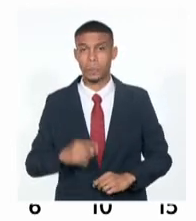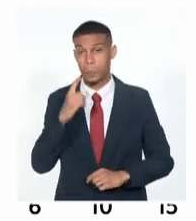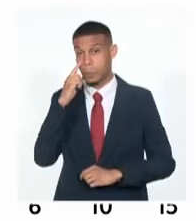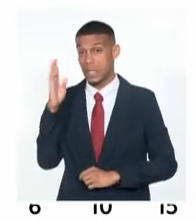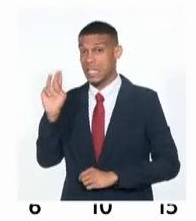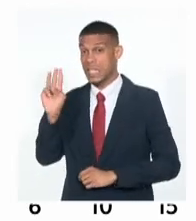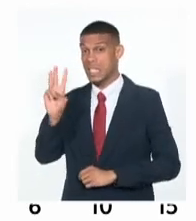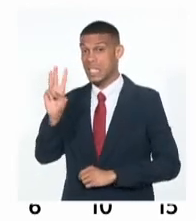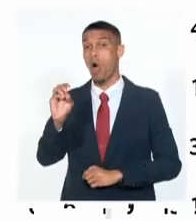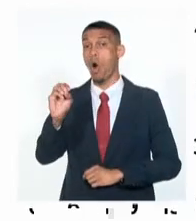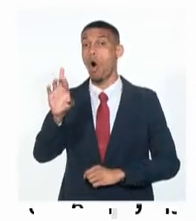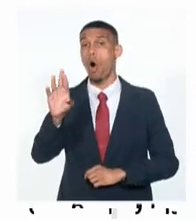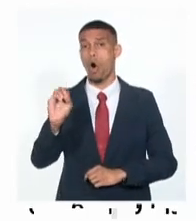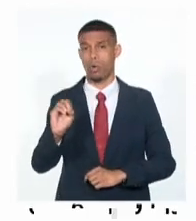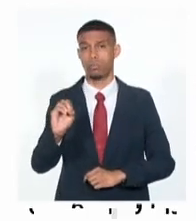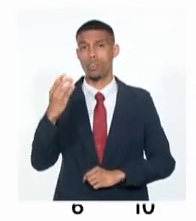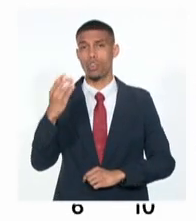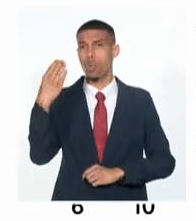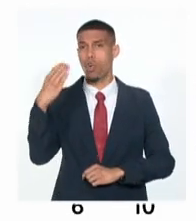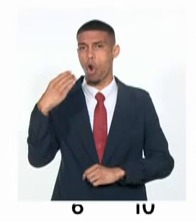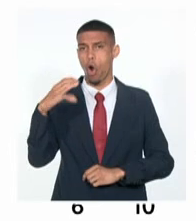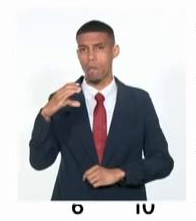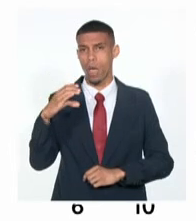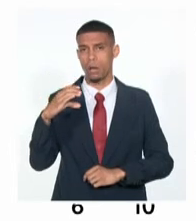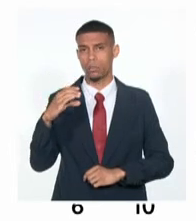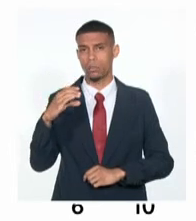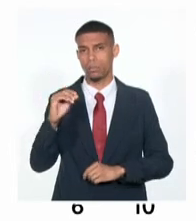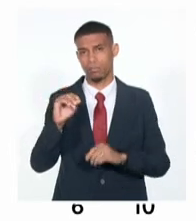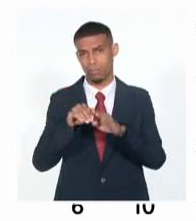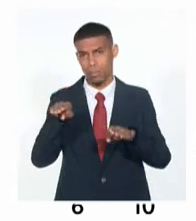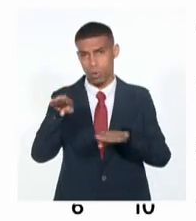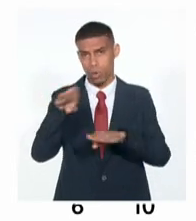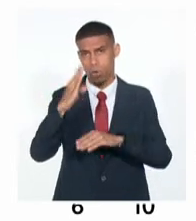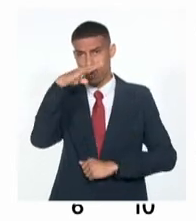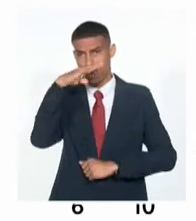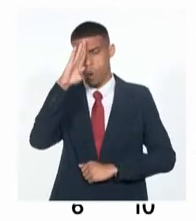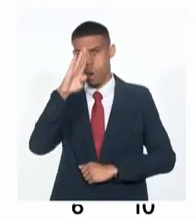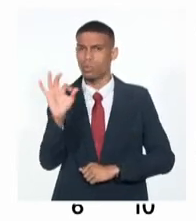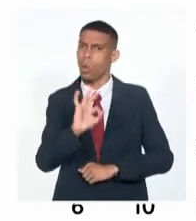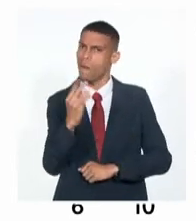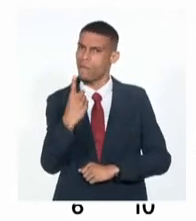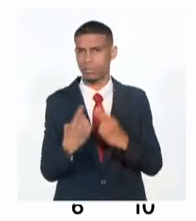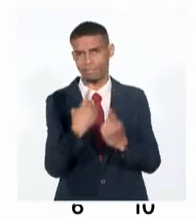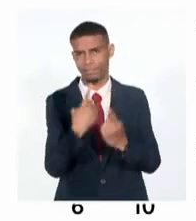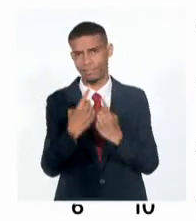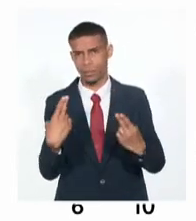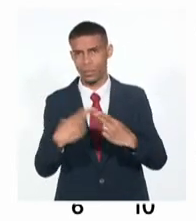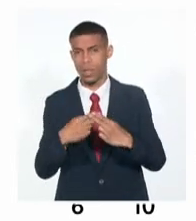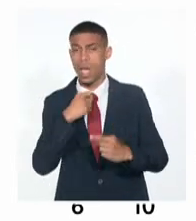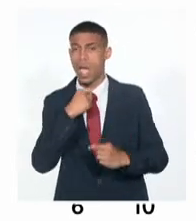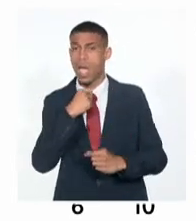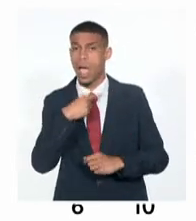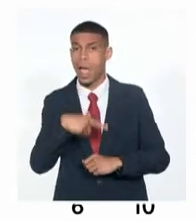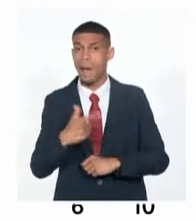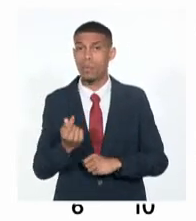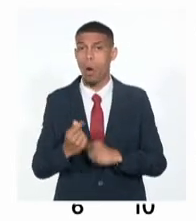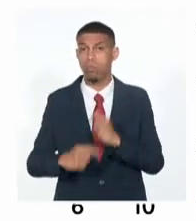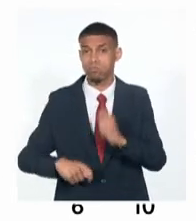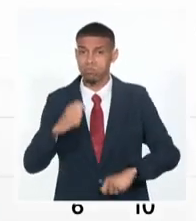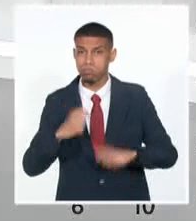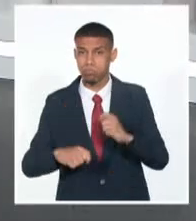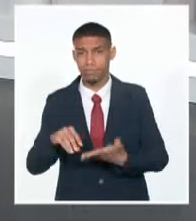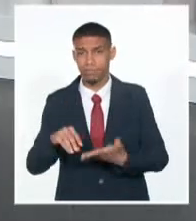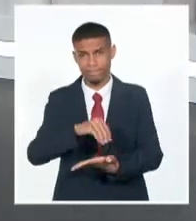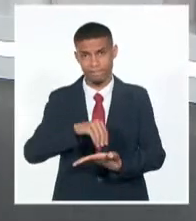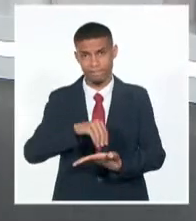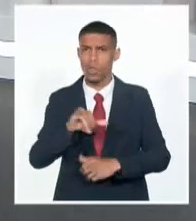oro le lleva a Colombia a Cuba, y se está acercando cuando todavía faltan deportes por desarrollar como el atletismo, el ajedrez, que también pueden